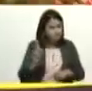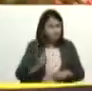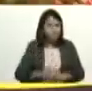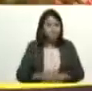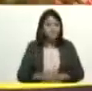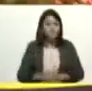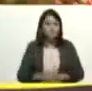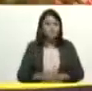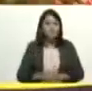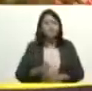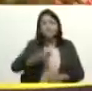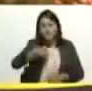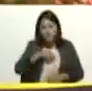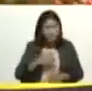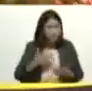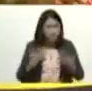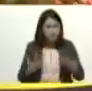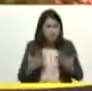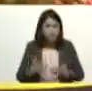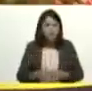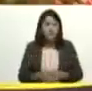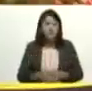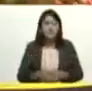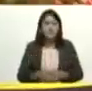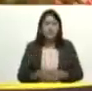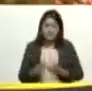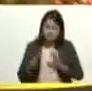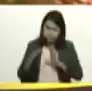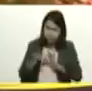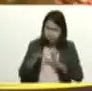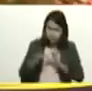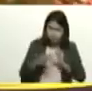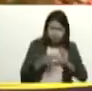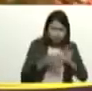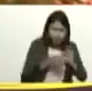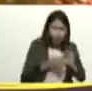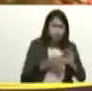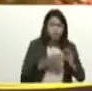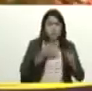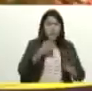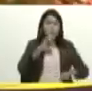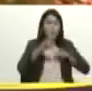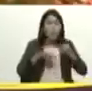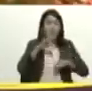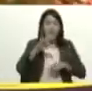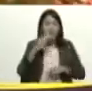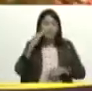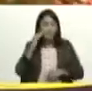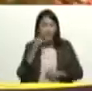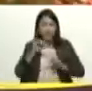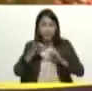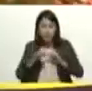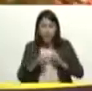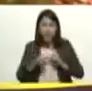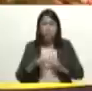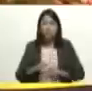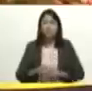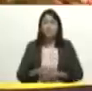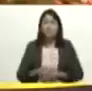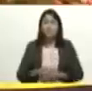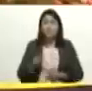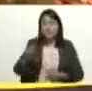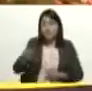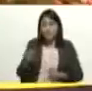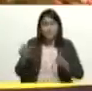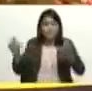Más bien, al contrario, unamos las fuerzas de las redes sociales, de las redes del pueblo, para